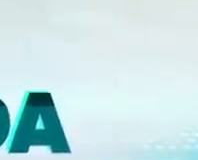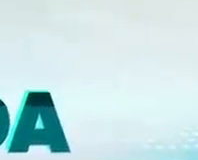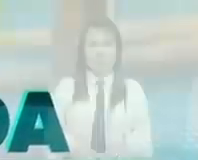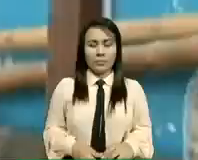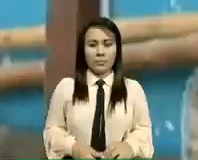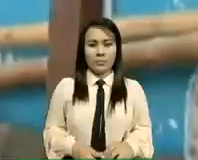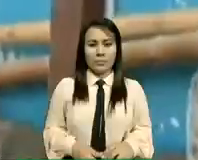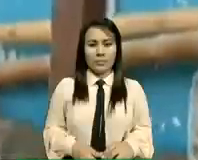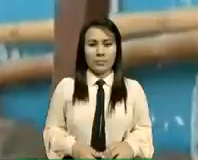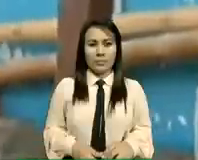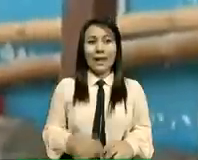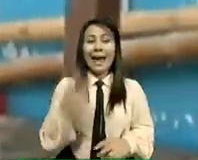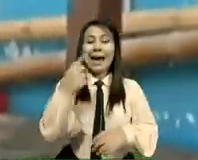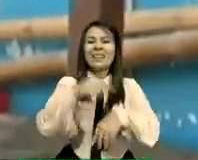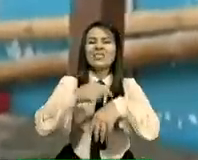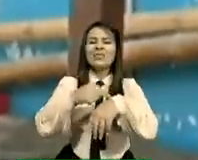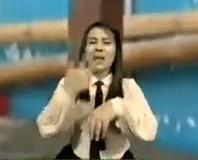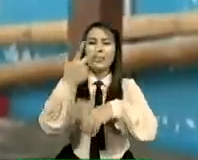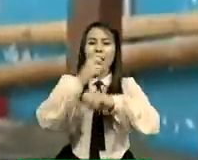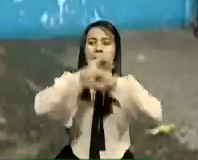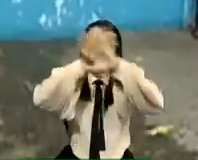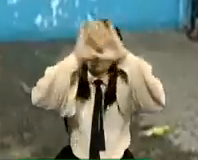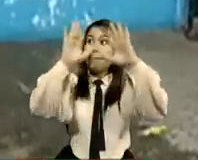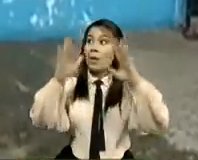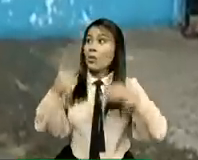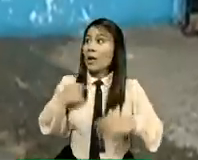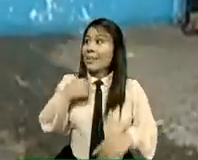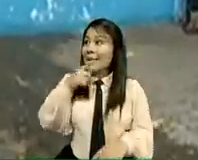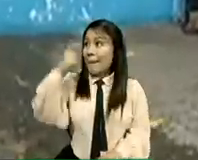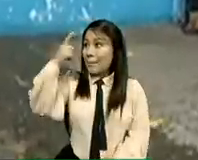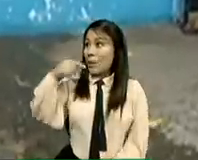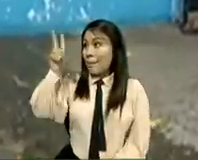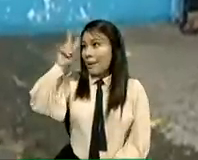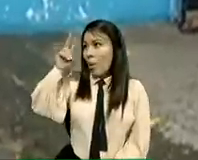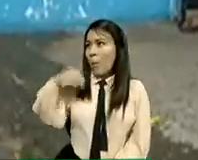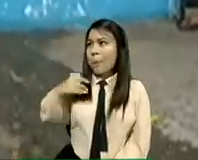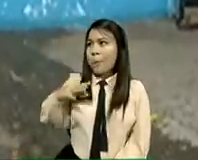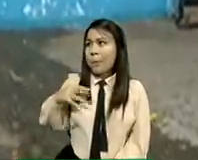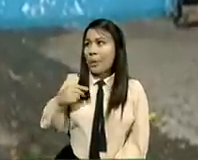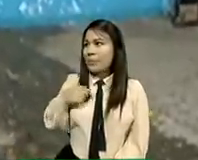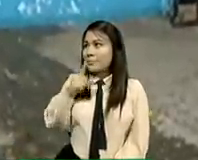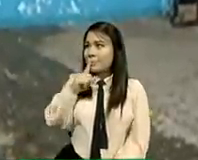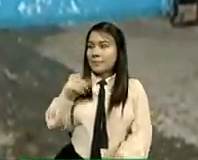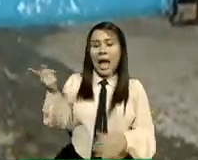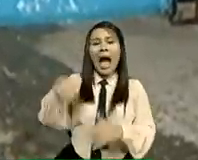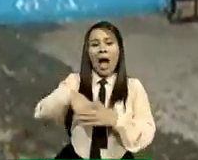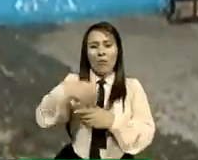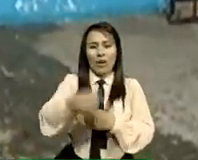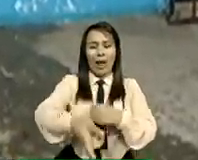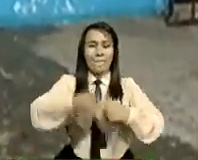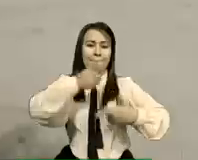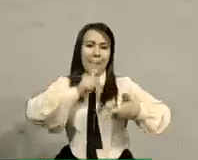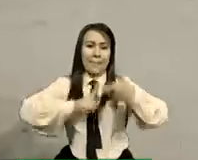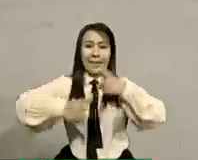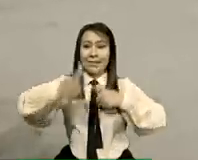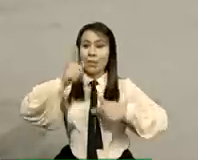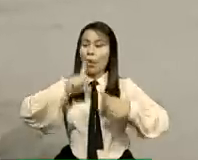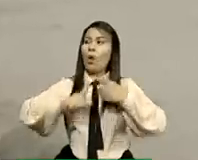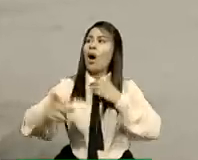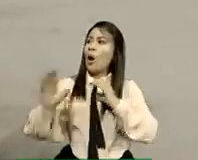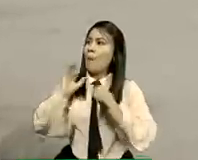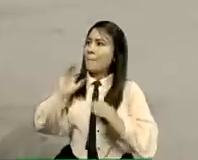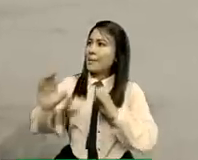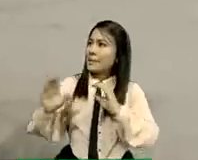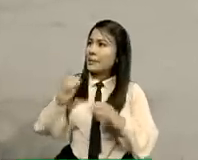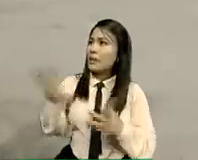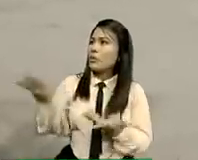Eran las 3 de la madrugada y llegaban a visitar a unos familiares y terminaron libando en el exterior de esa casa ubicada en la cooperativa Lucha Popular